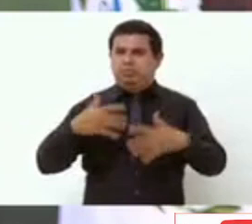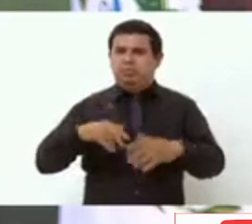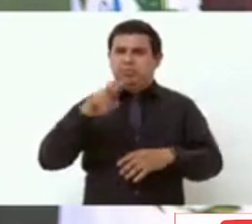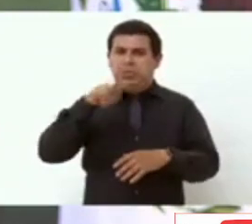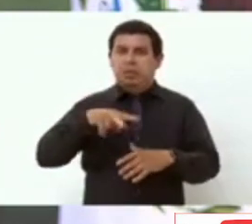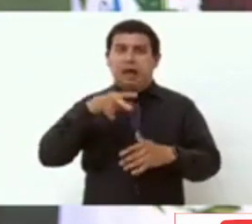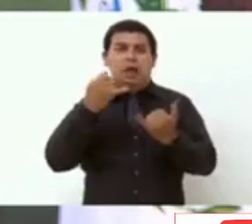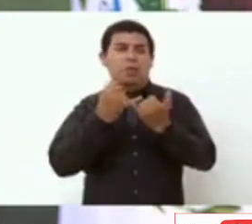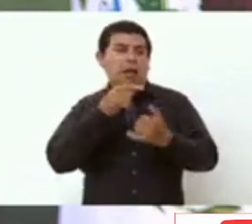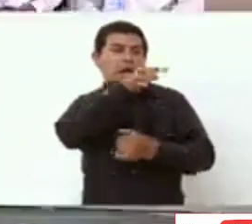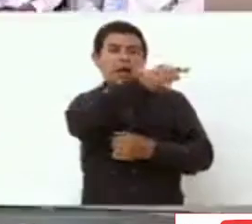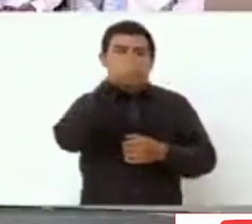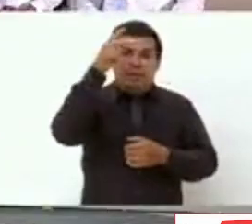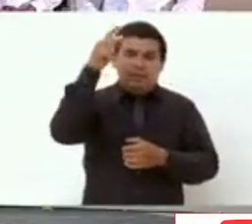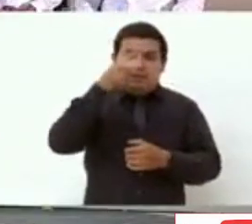Hidalgo,